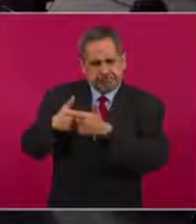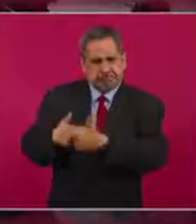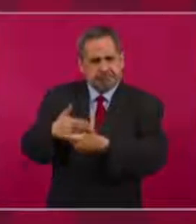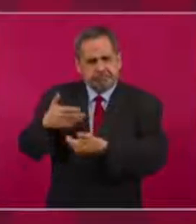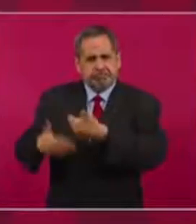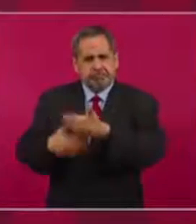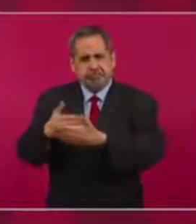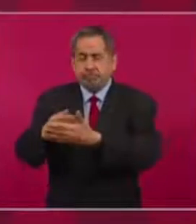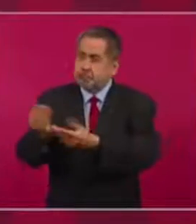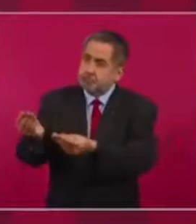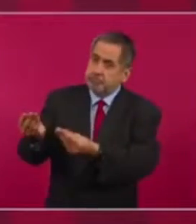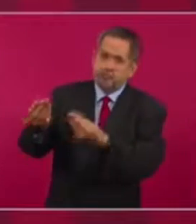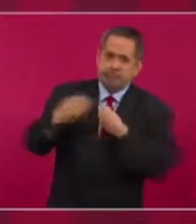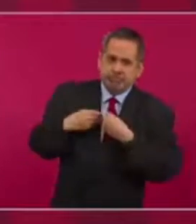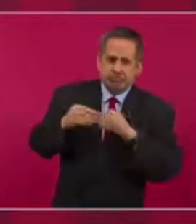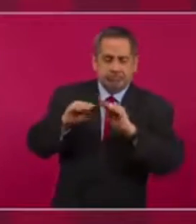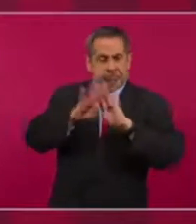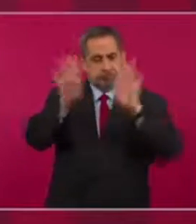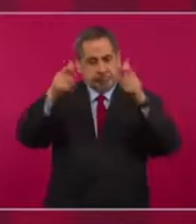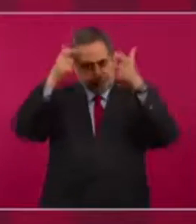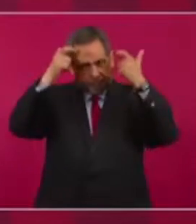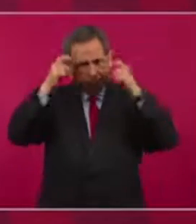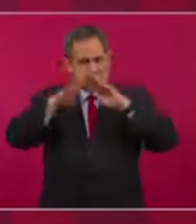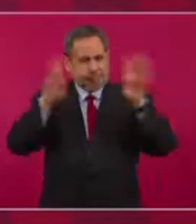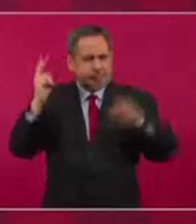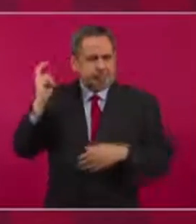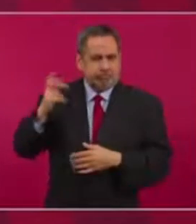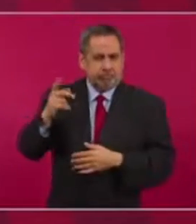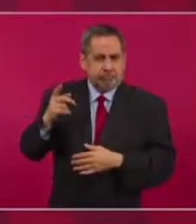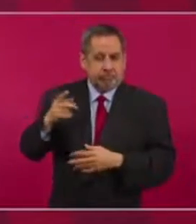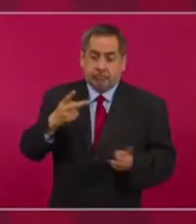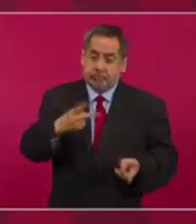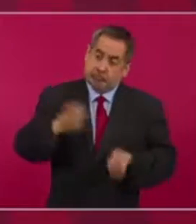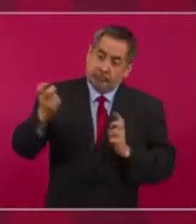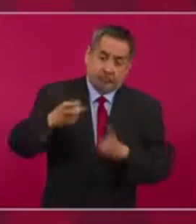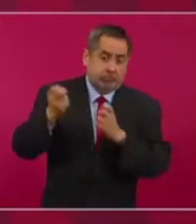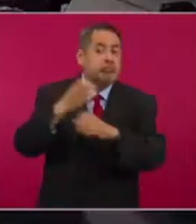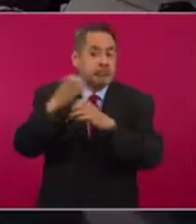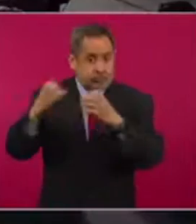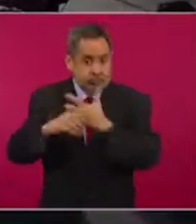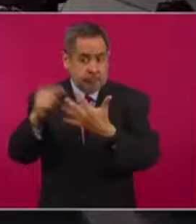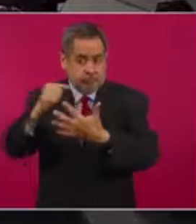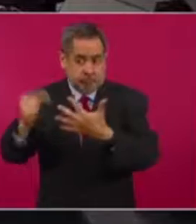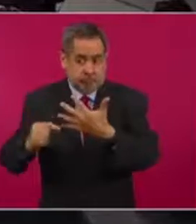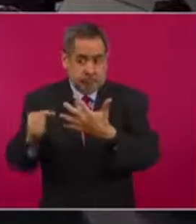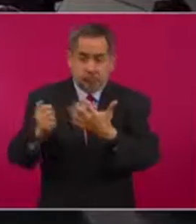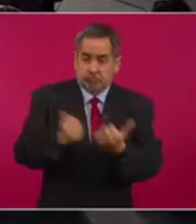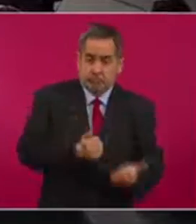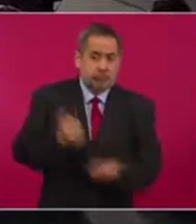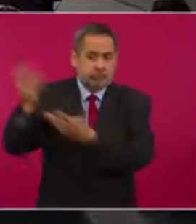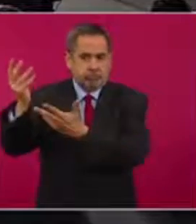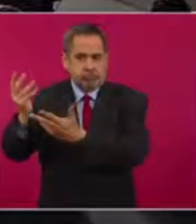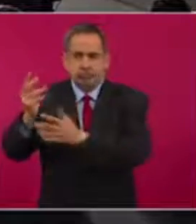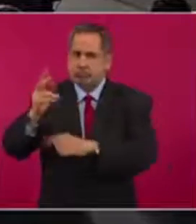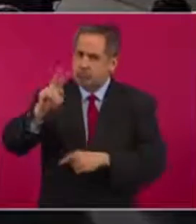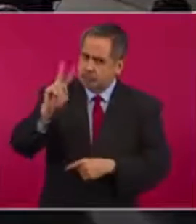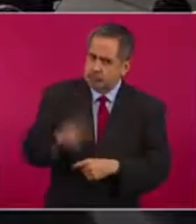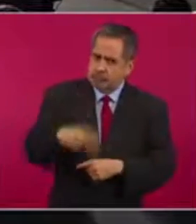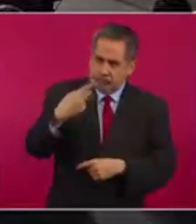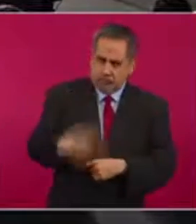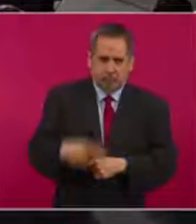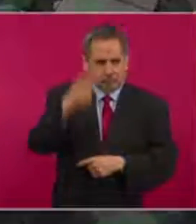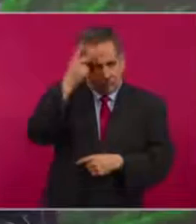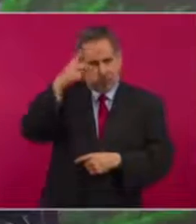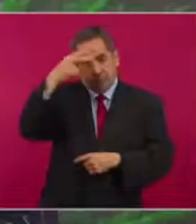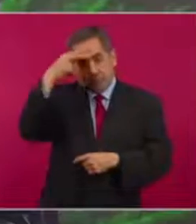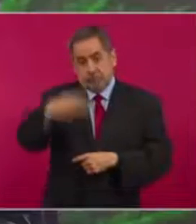insistiendo que nos devuelvan el penacho y que nos devuelvan todo lo que se han robado, que pertenece a los mexicanos